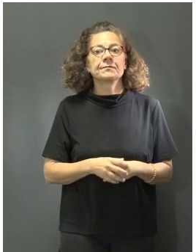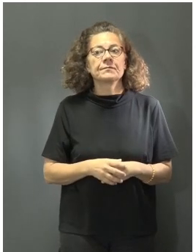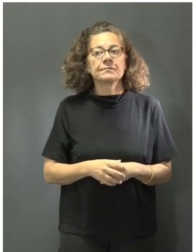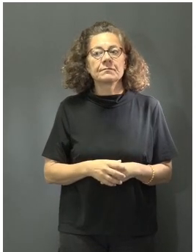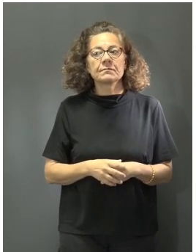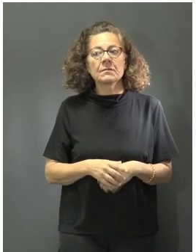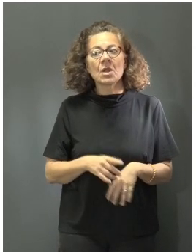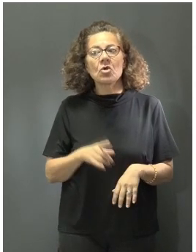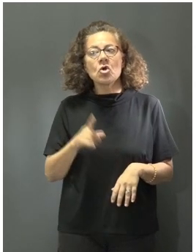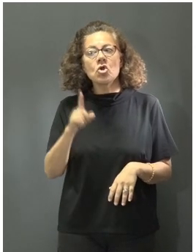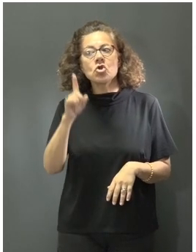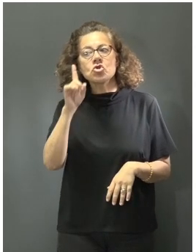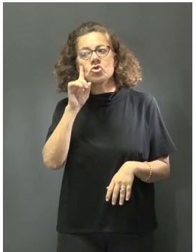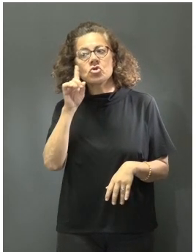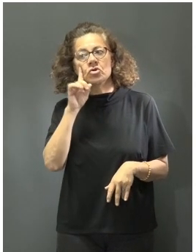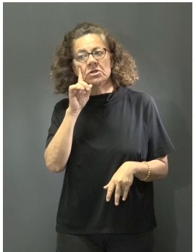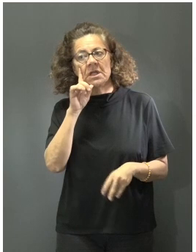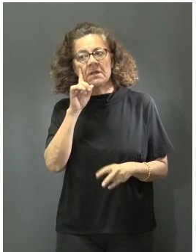No sé si